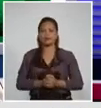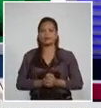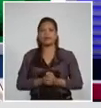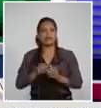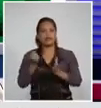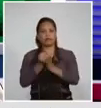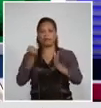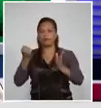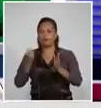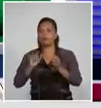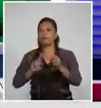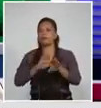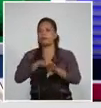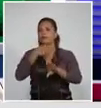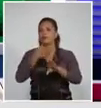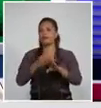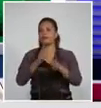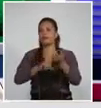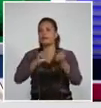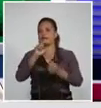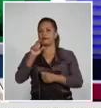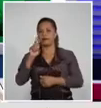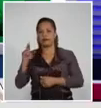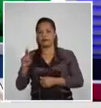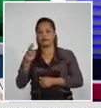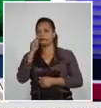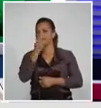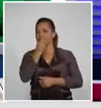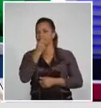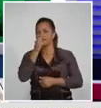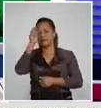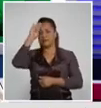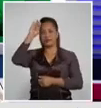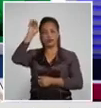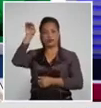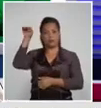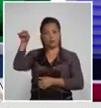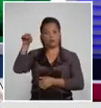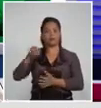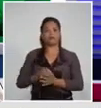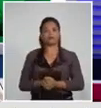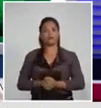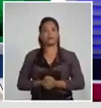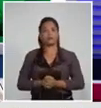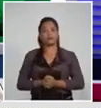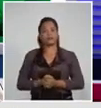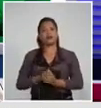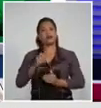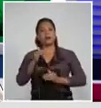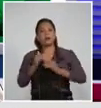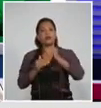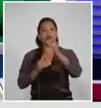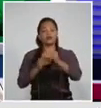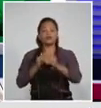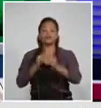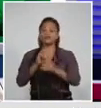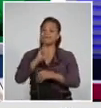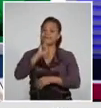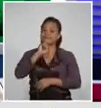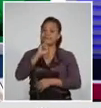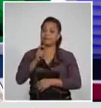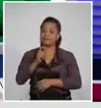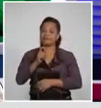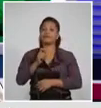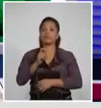el PCR, se ingresó este paciente, tuvo una evolución un tanto tórpida, de hecho,